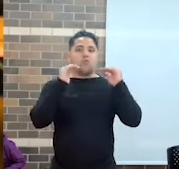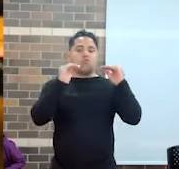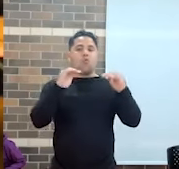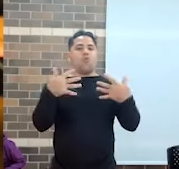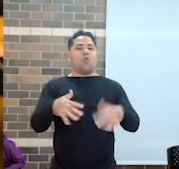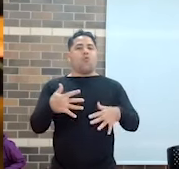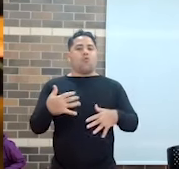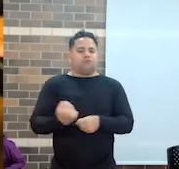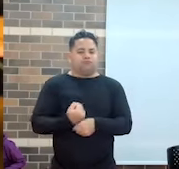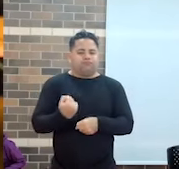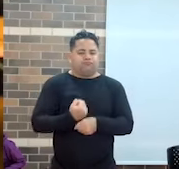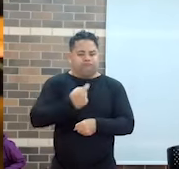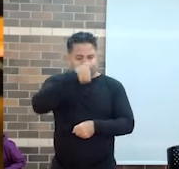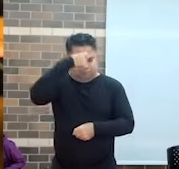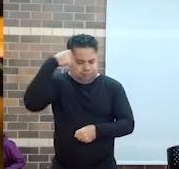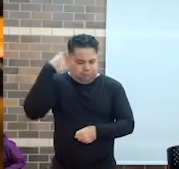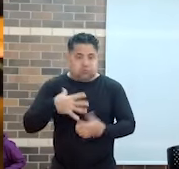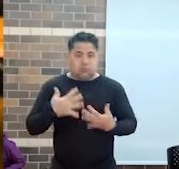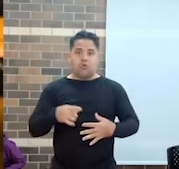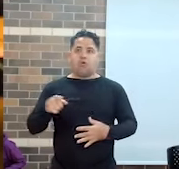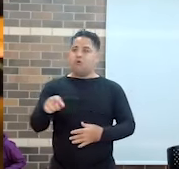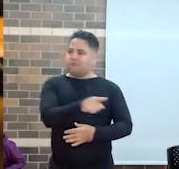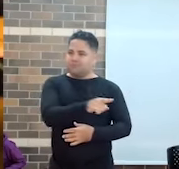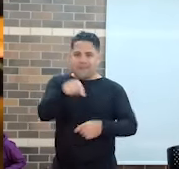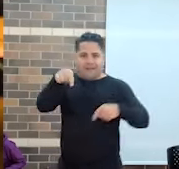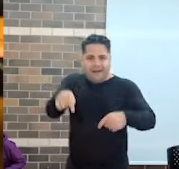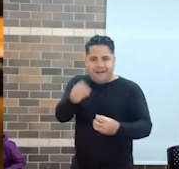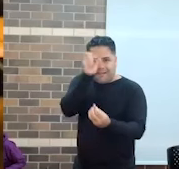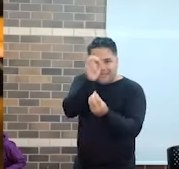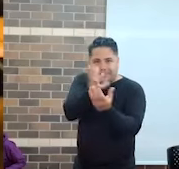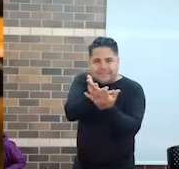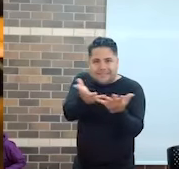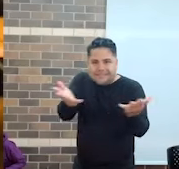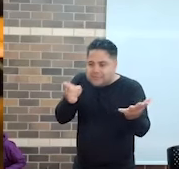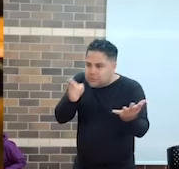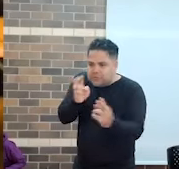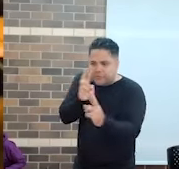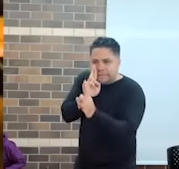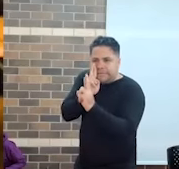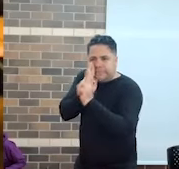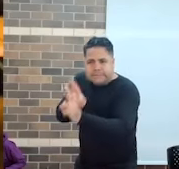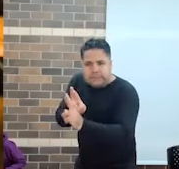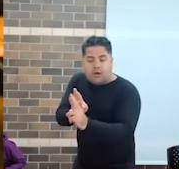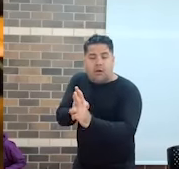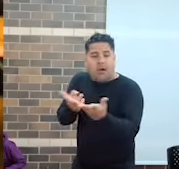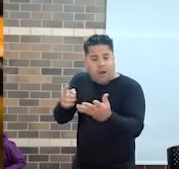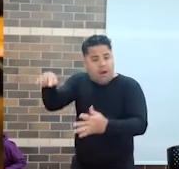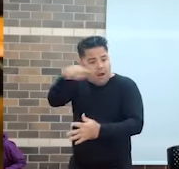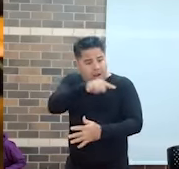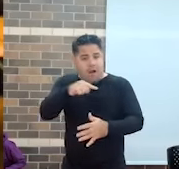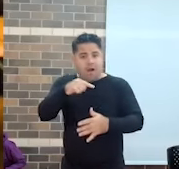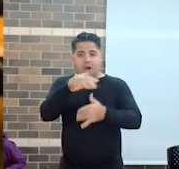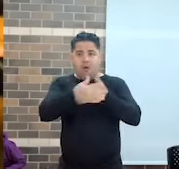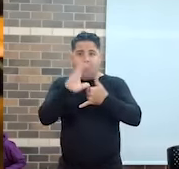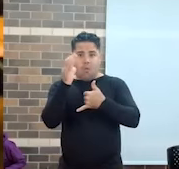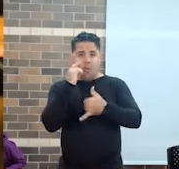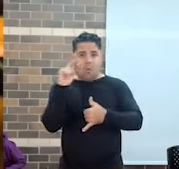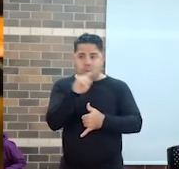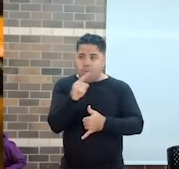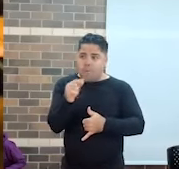con relación al reconocimiento de las diversidades que tenemos en el país,